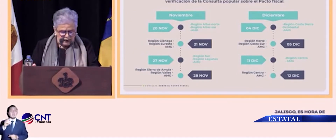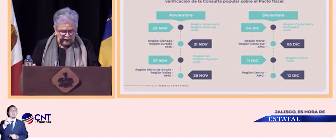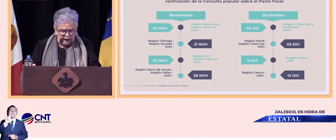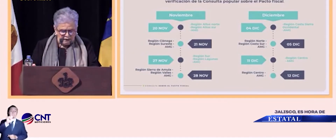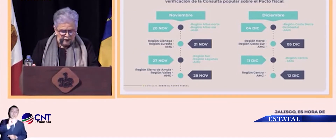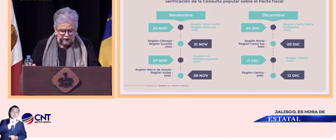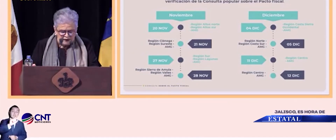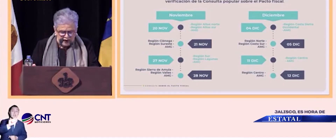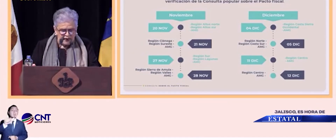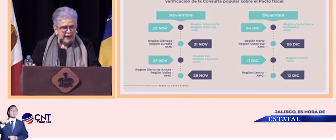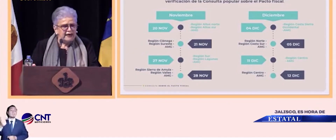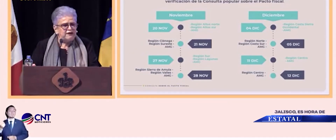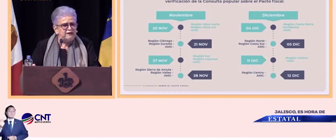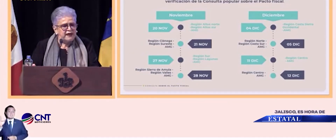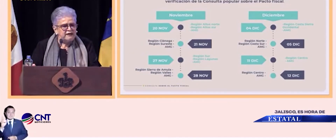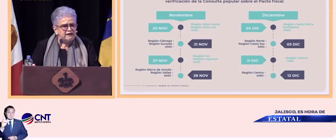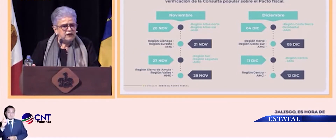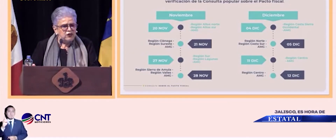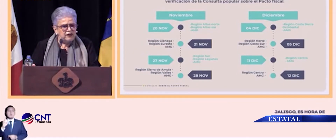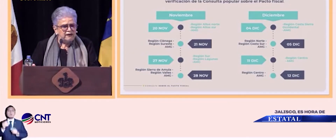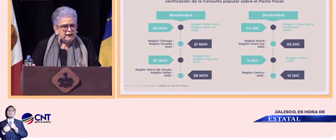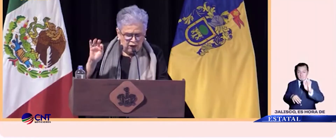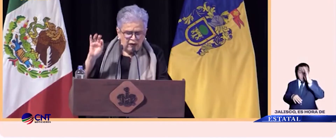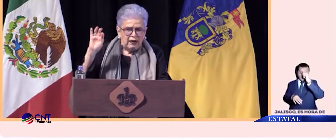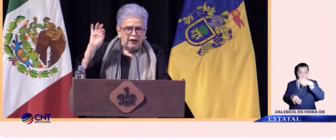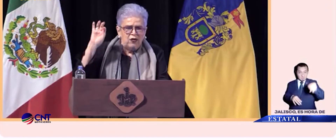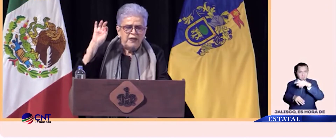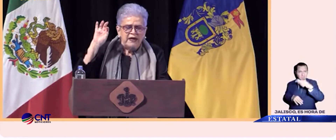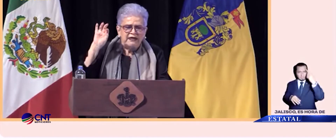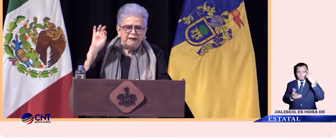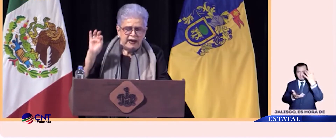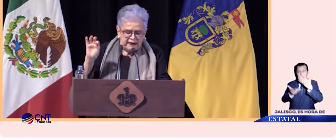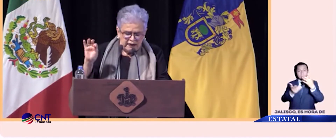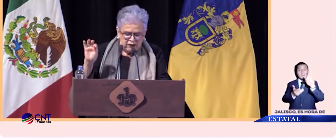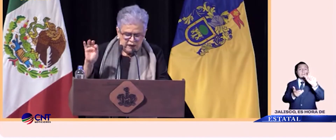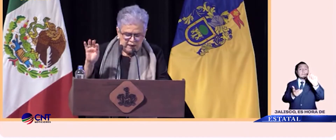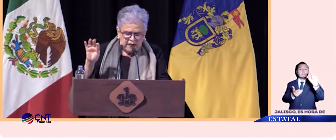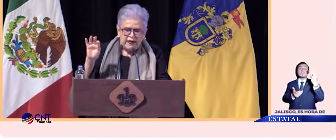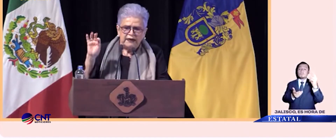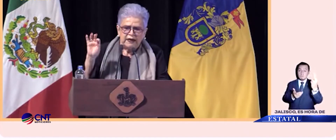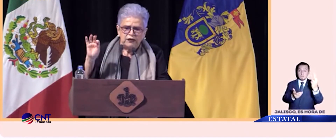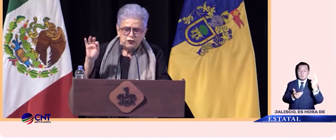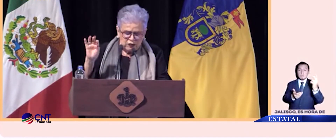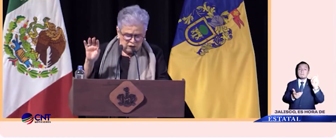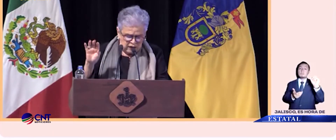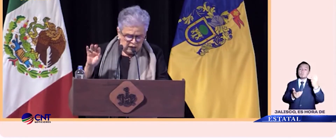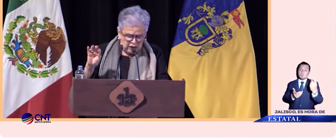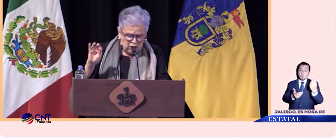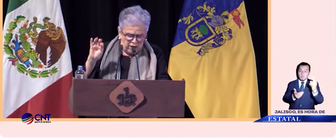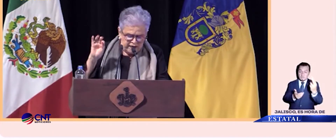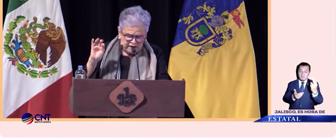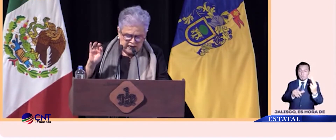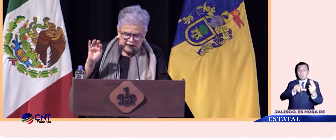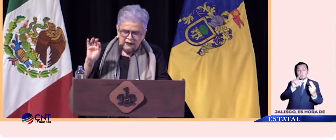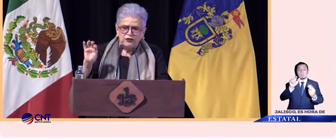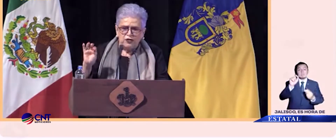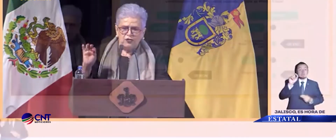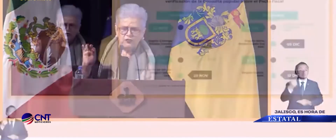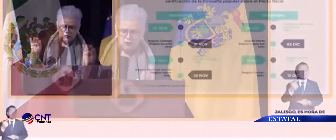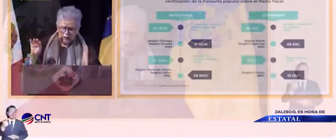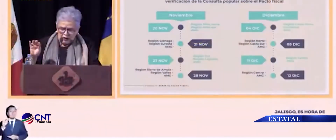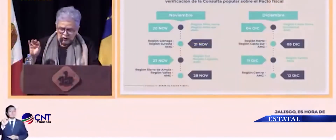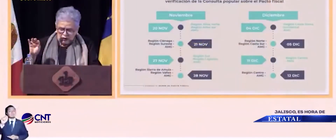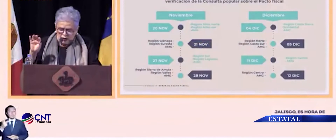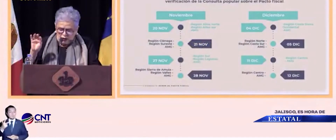diciembre, vamos a estar en diferentes regiones. Comienza el 20 de noviembre, 20 y 21, luego 27 y